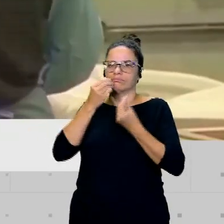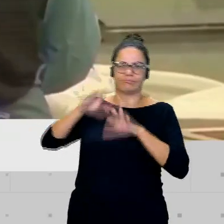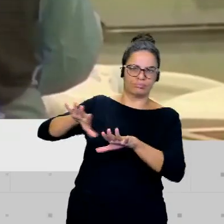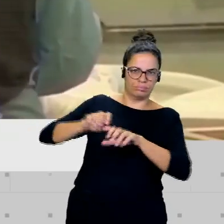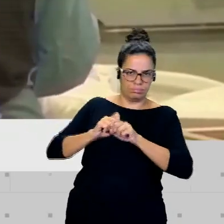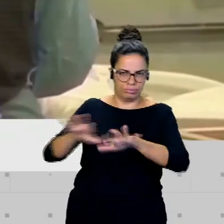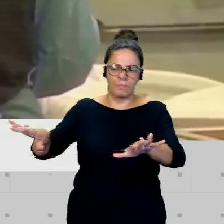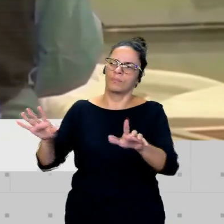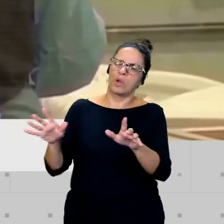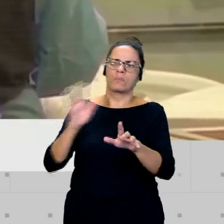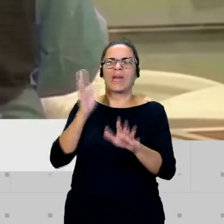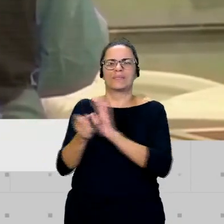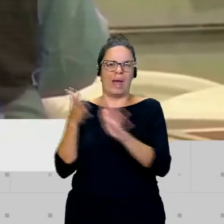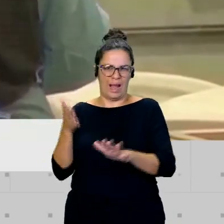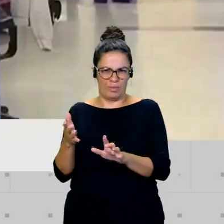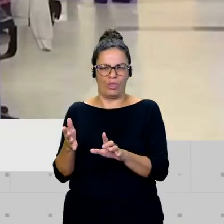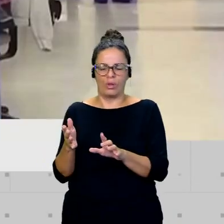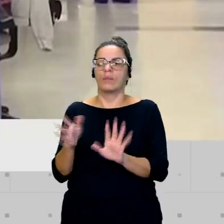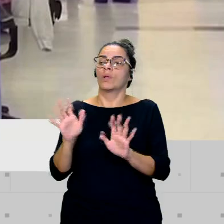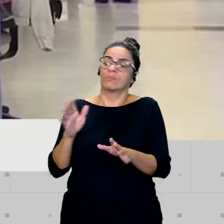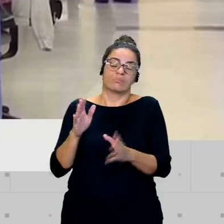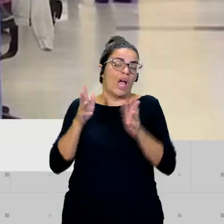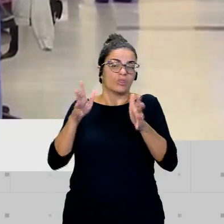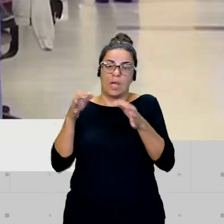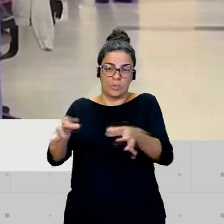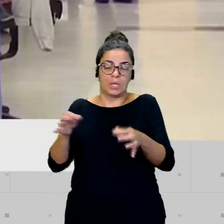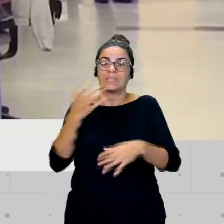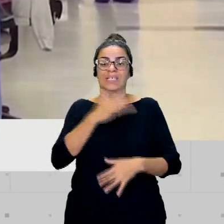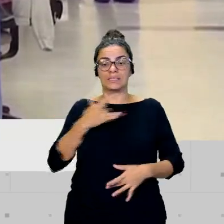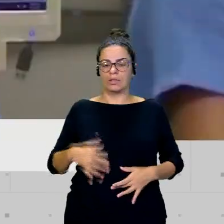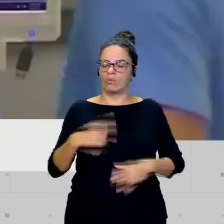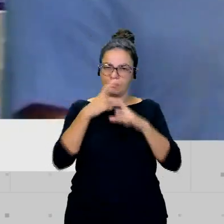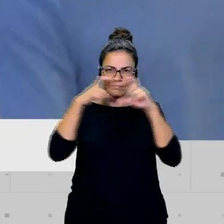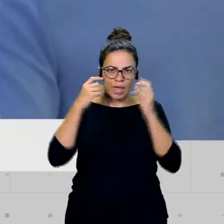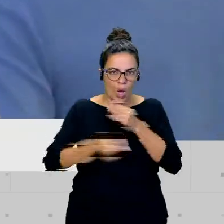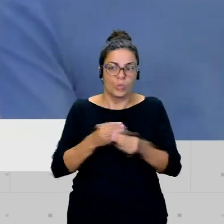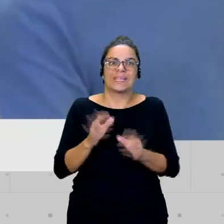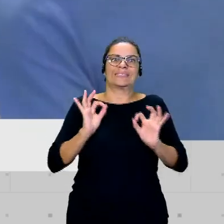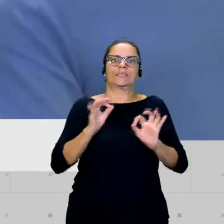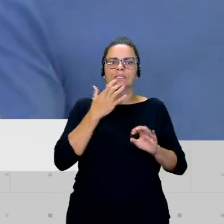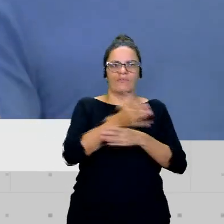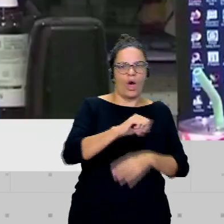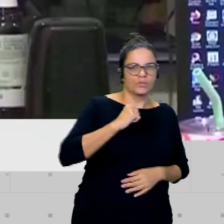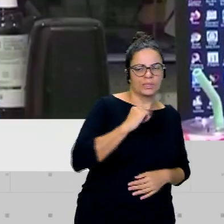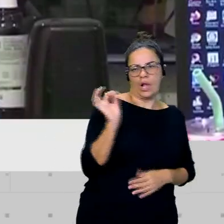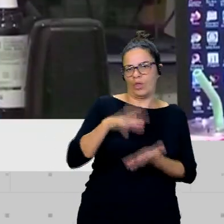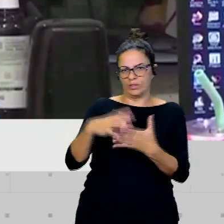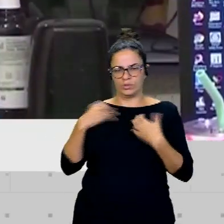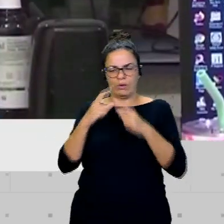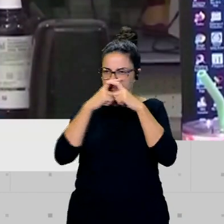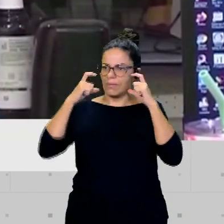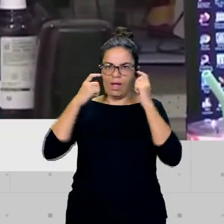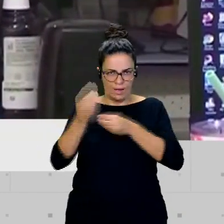lo que recomendamos siempre, ¿no? Que es la mascarilla en caso de tener síntomas, sobre todo si vas a un hospital o un centro de salud. Pero en este momento los informes que hacemos desde